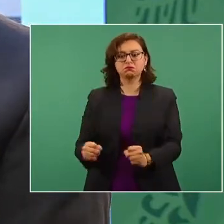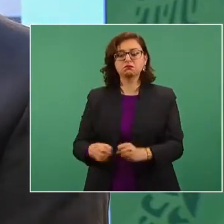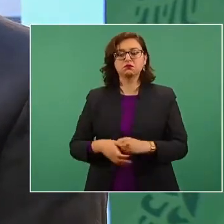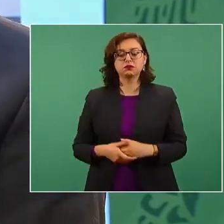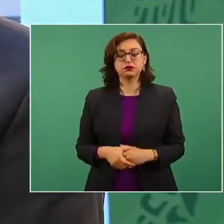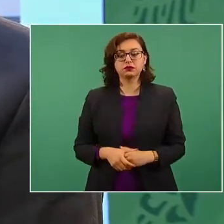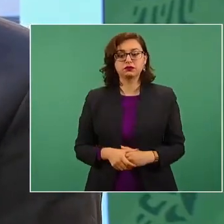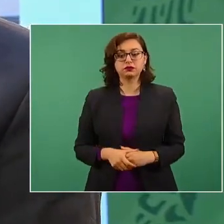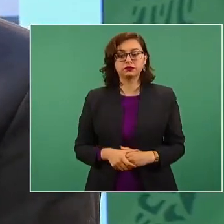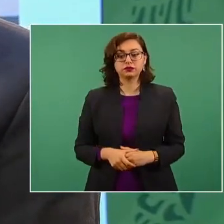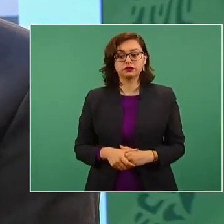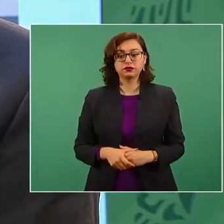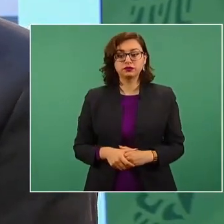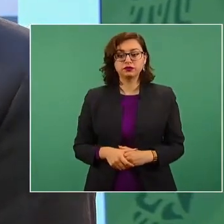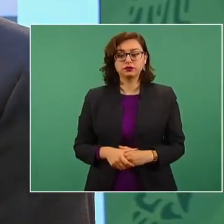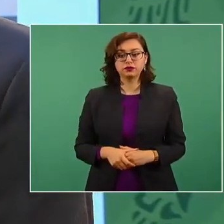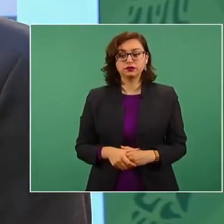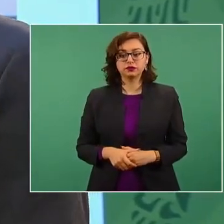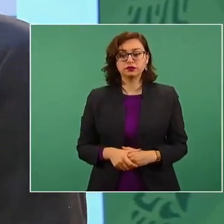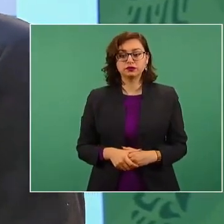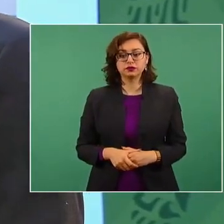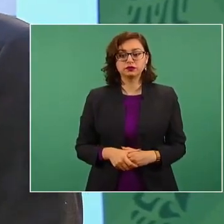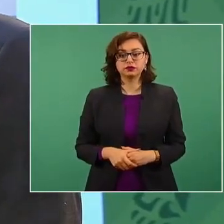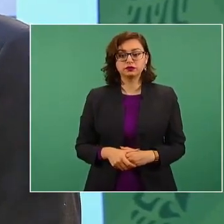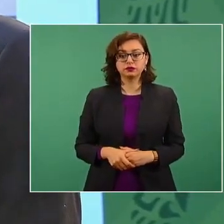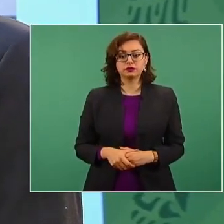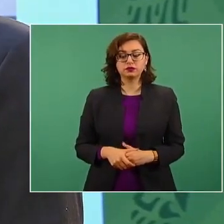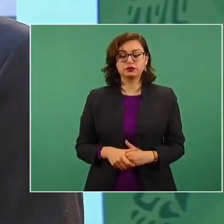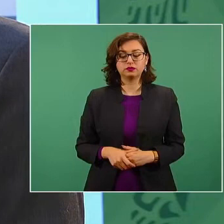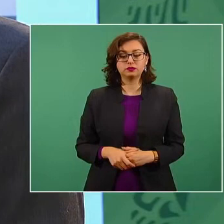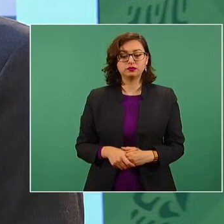que se mantiene